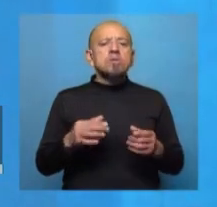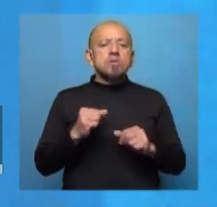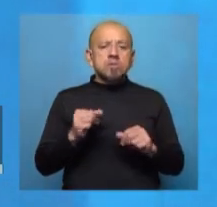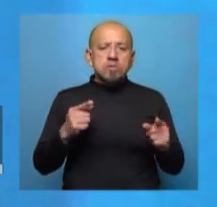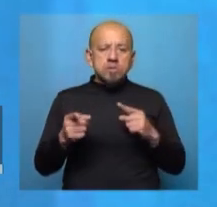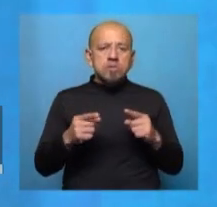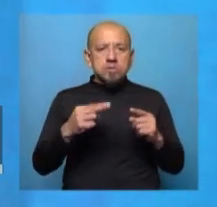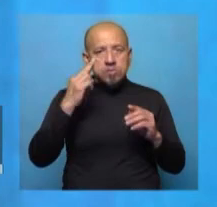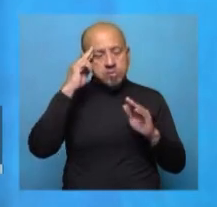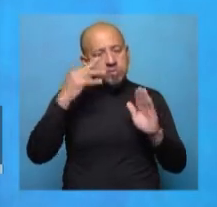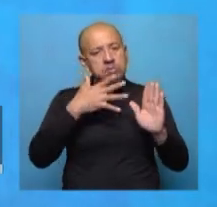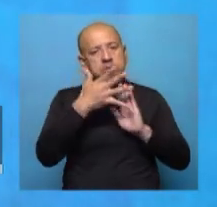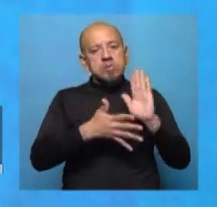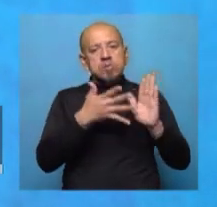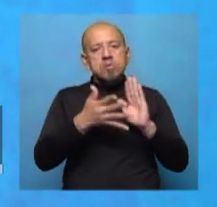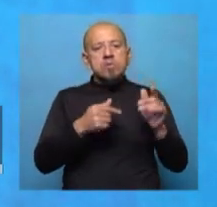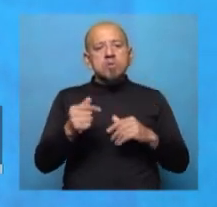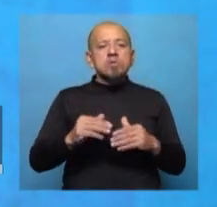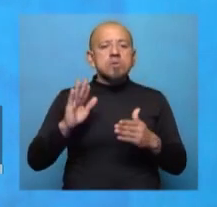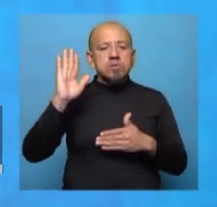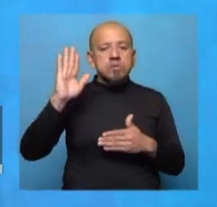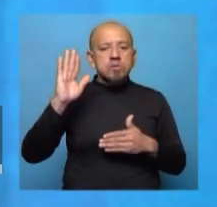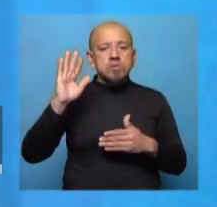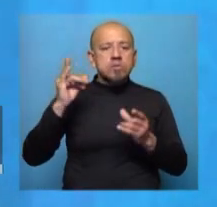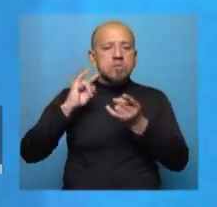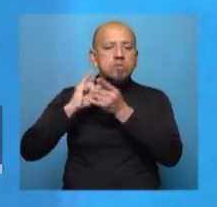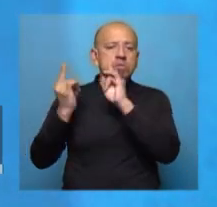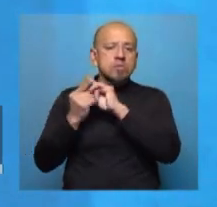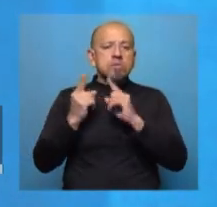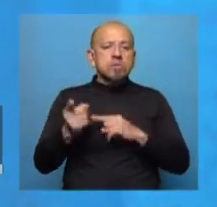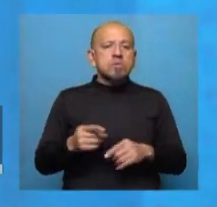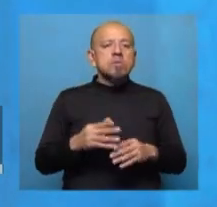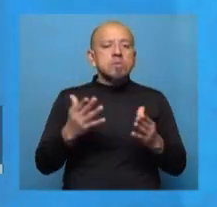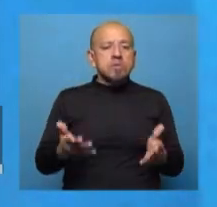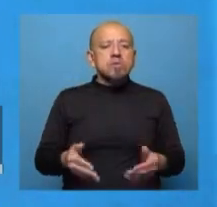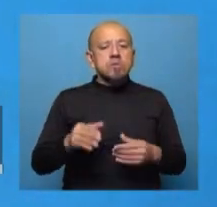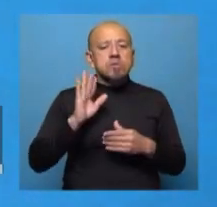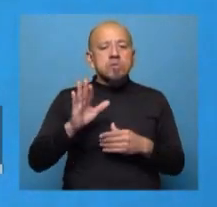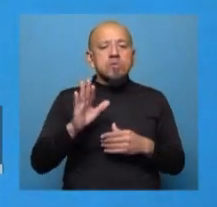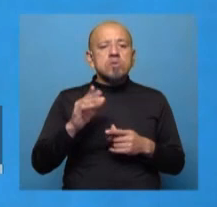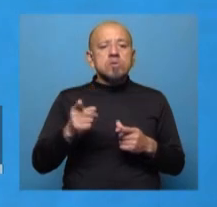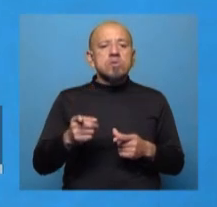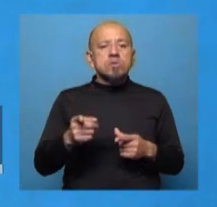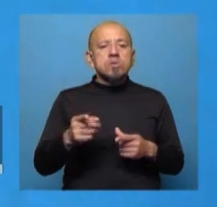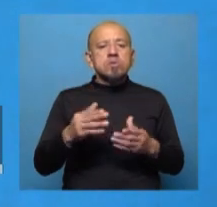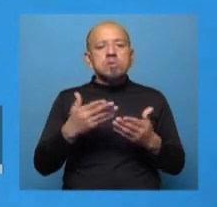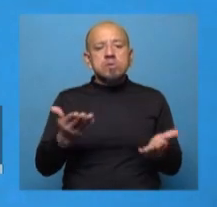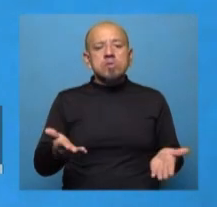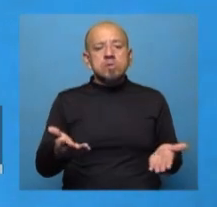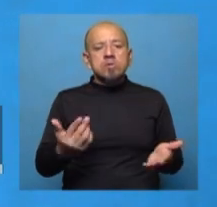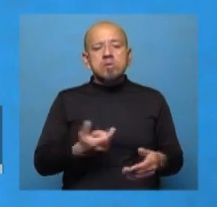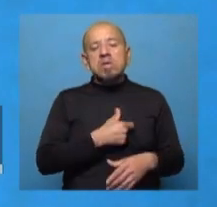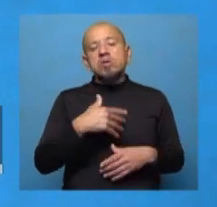carácter nacional porque ese voto en el parlamento hay que valorarlo saldamos una deuda enorme con nuestra